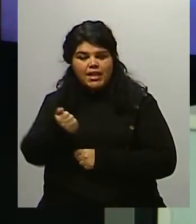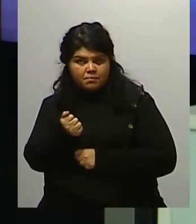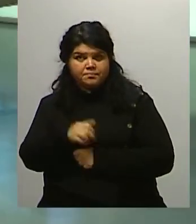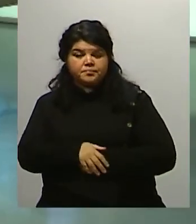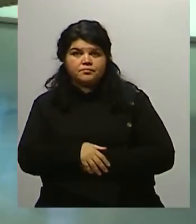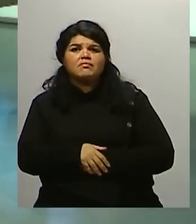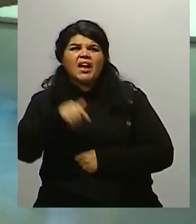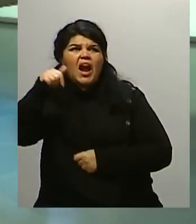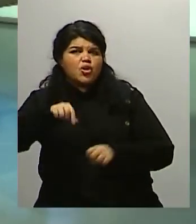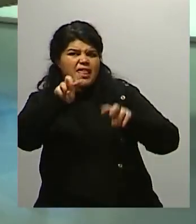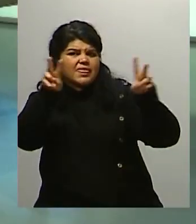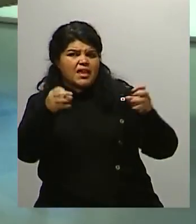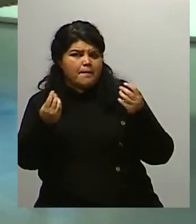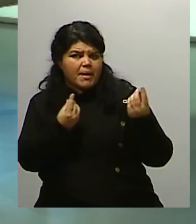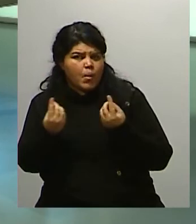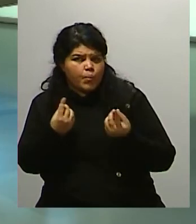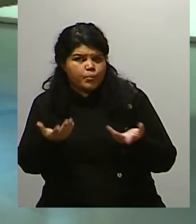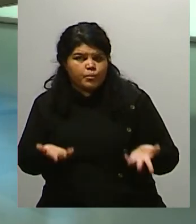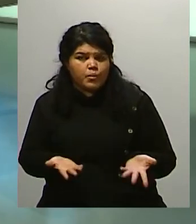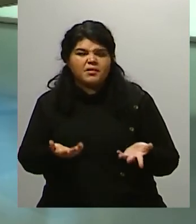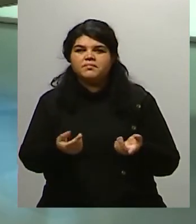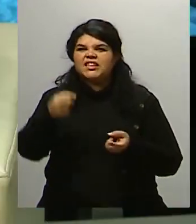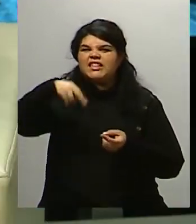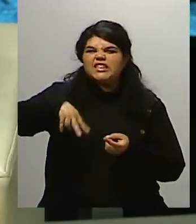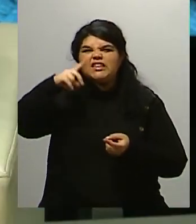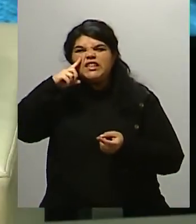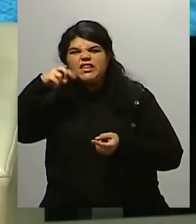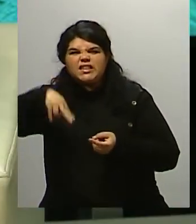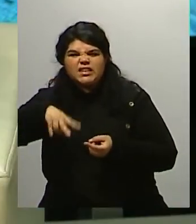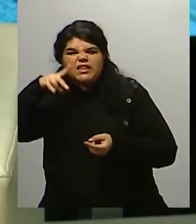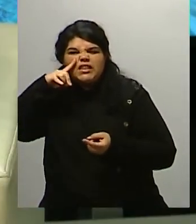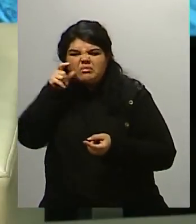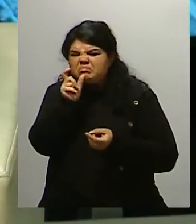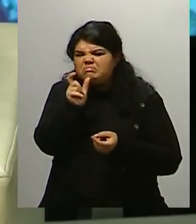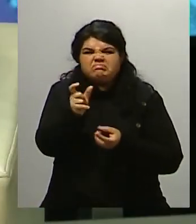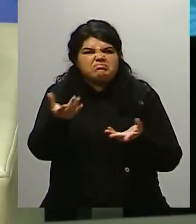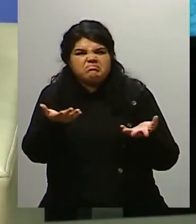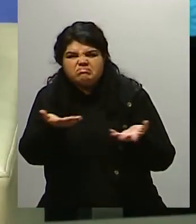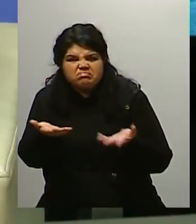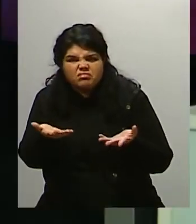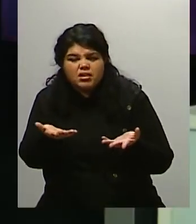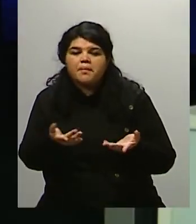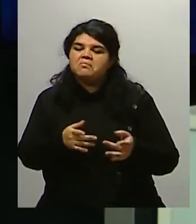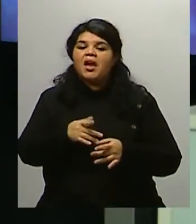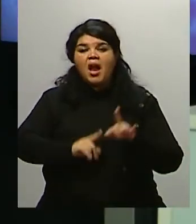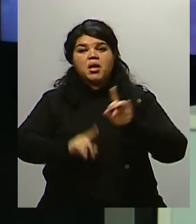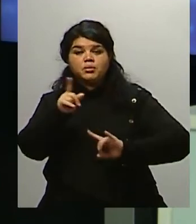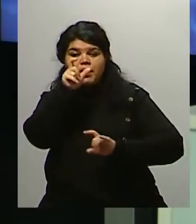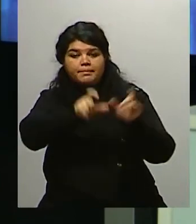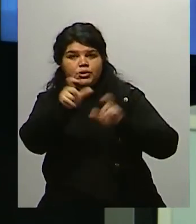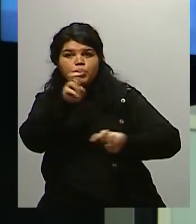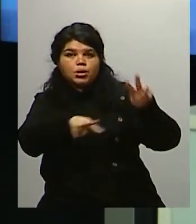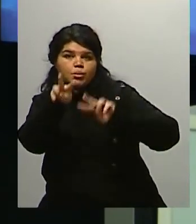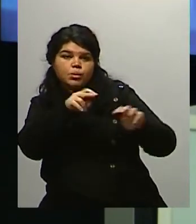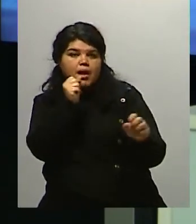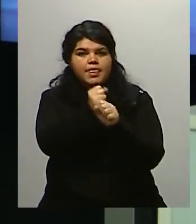¿no? Lo decíamos incluso más temprano, el tema de la cultura del trabajo, de encontrar algo fácil, ganar